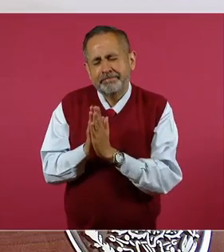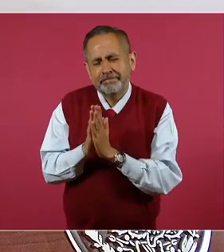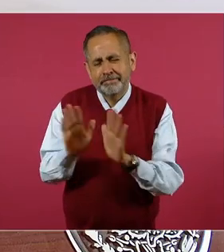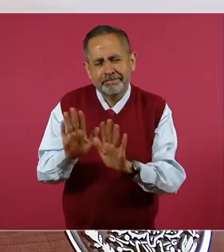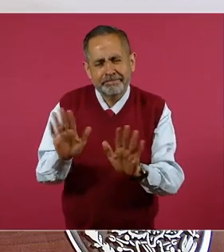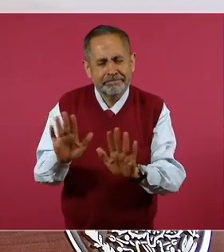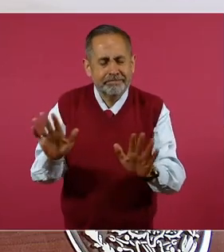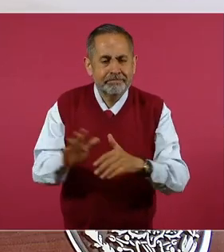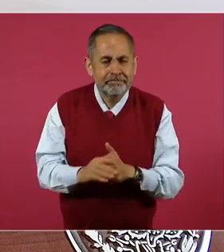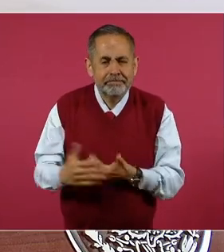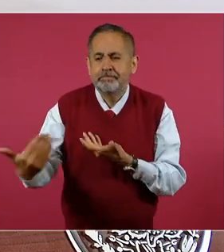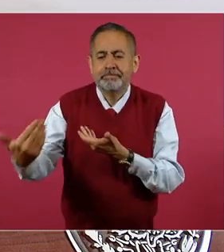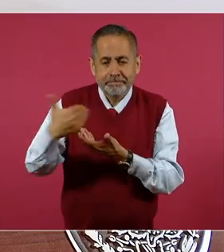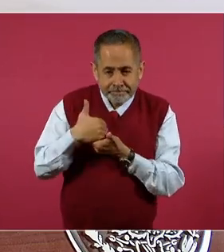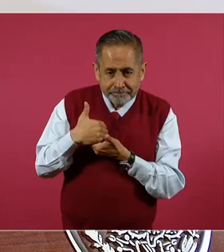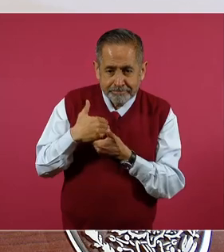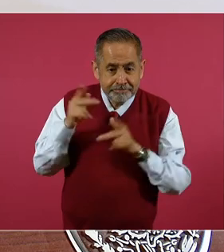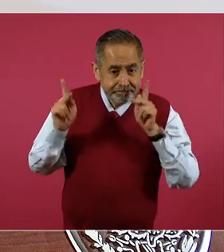si van,